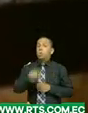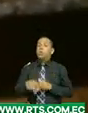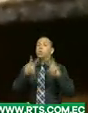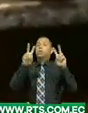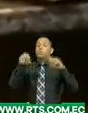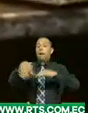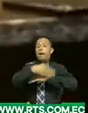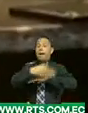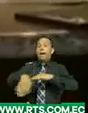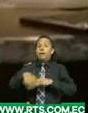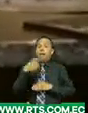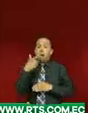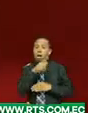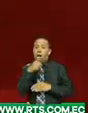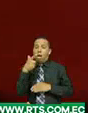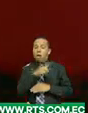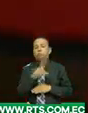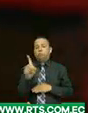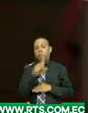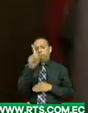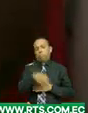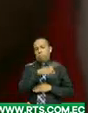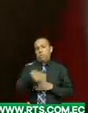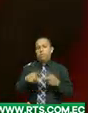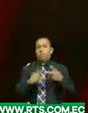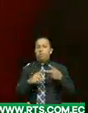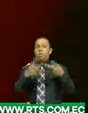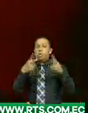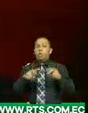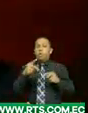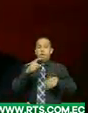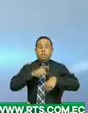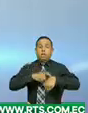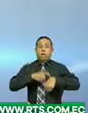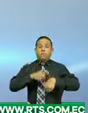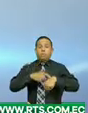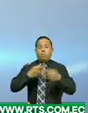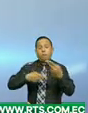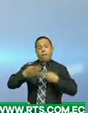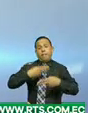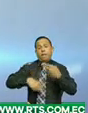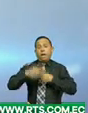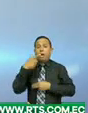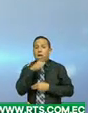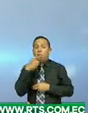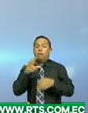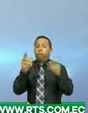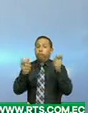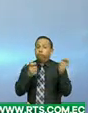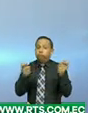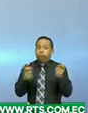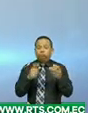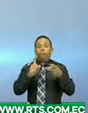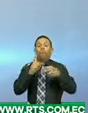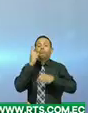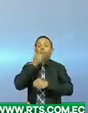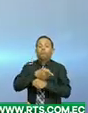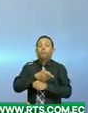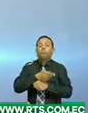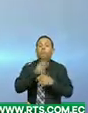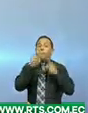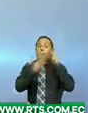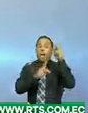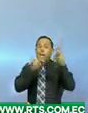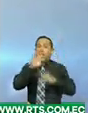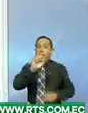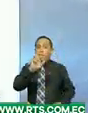vía pública y los horarios de expendio de bebidas alcohólicas. Se dispone el cierre de Playa Varadero hasta el 25 de